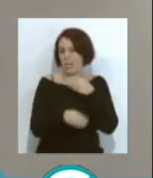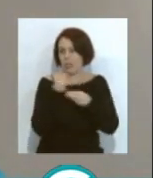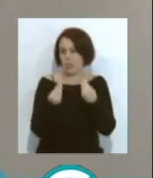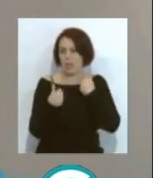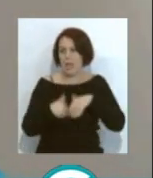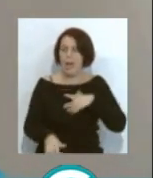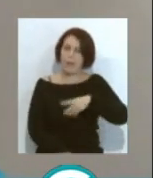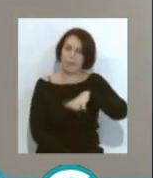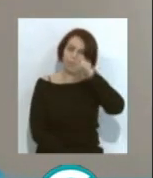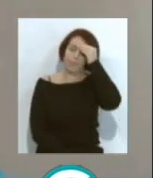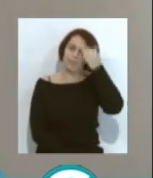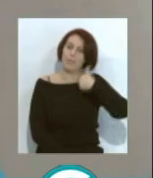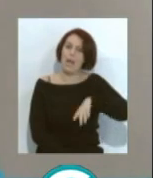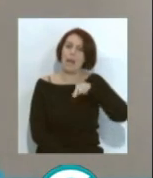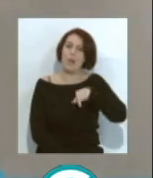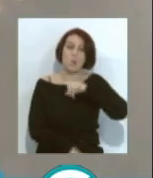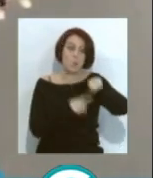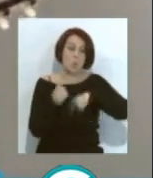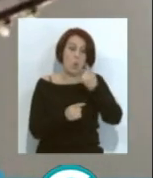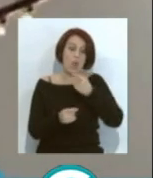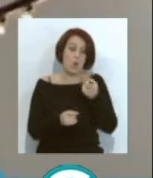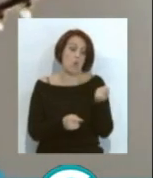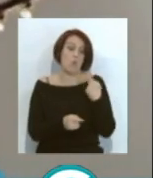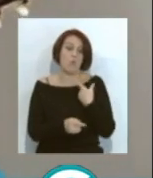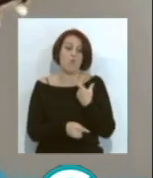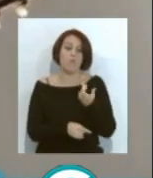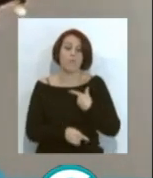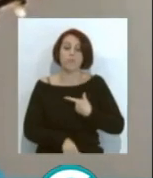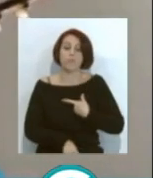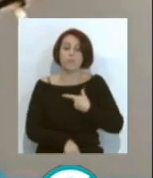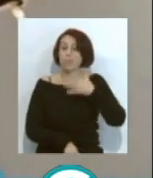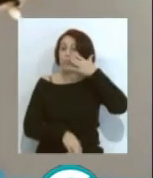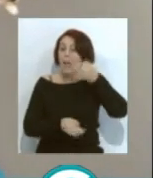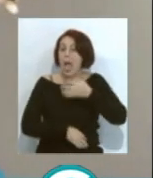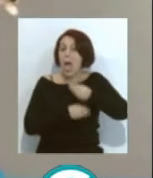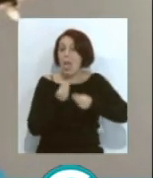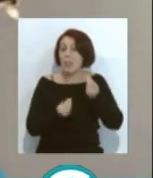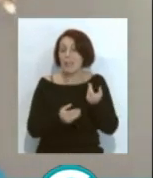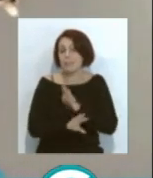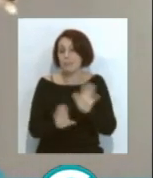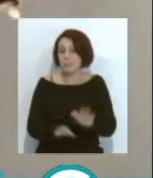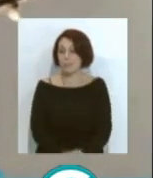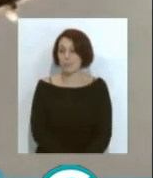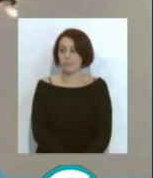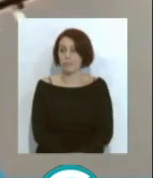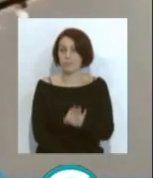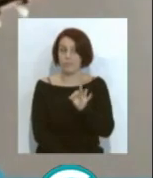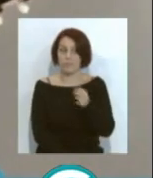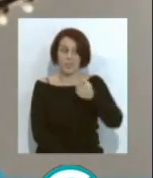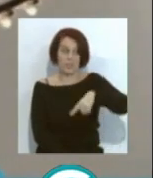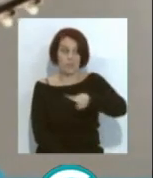Bien aprendido, luego es llevarlo un poquito al sitio y ya está. La verdad que ellos